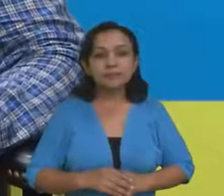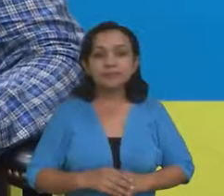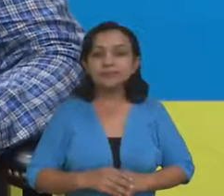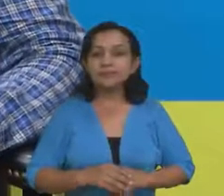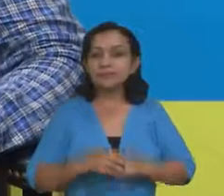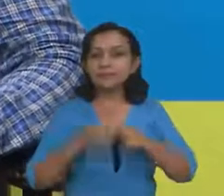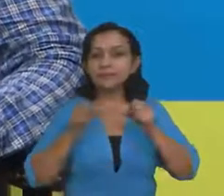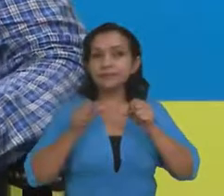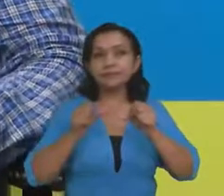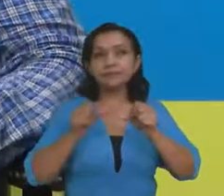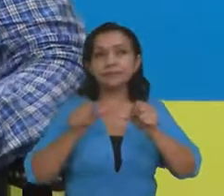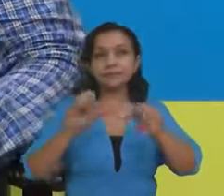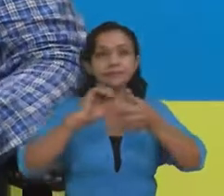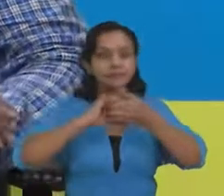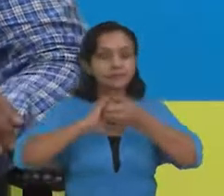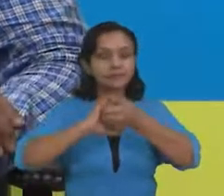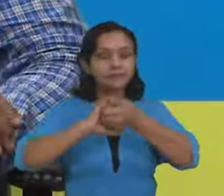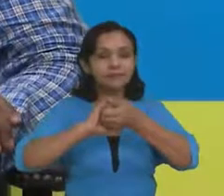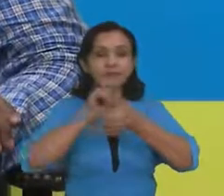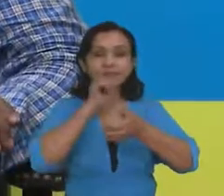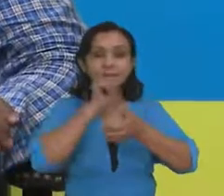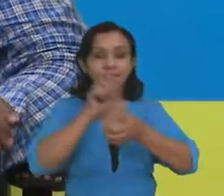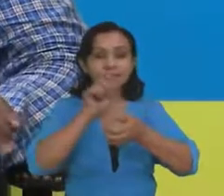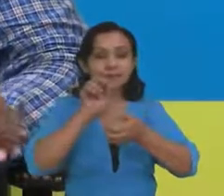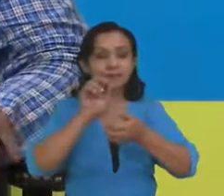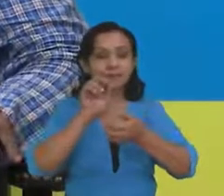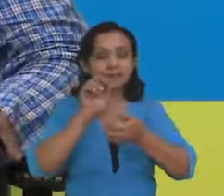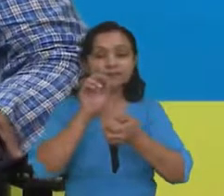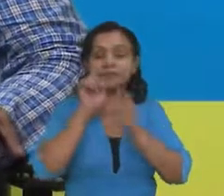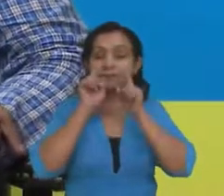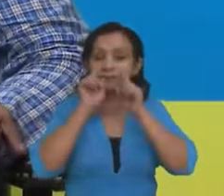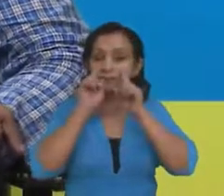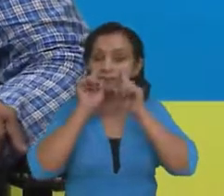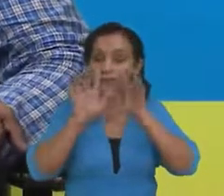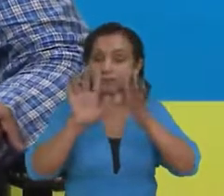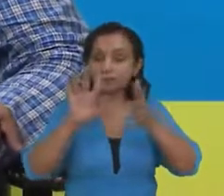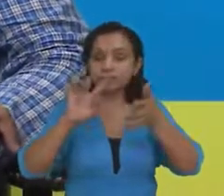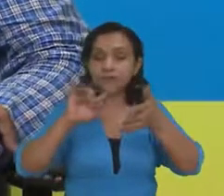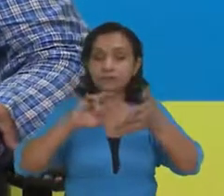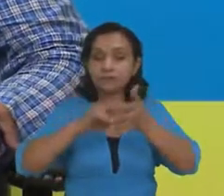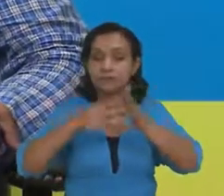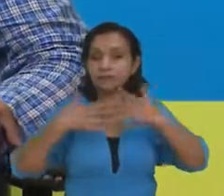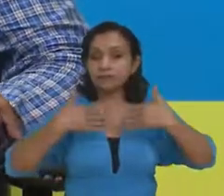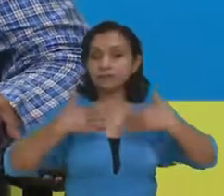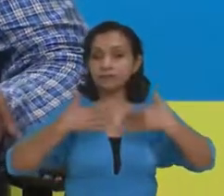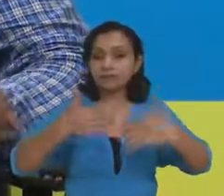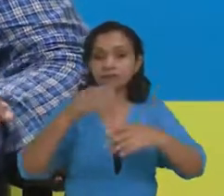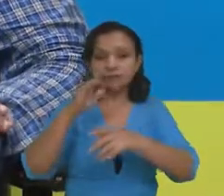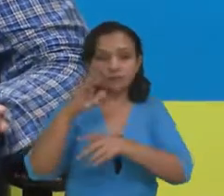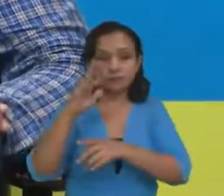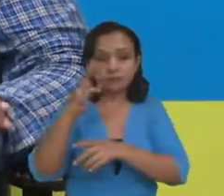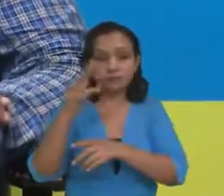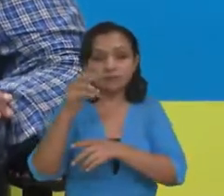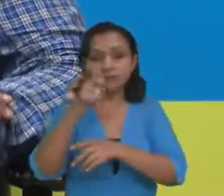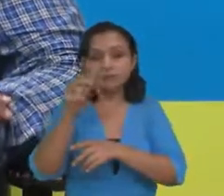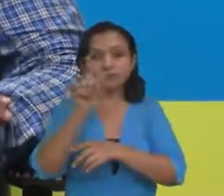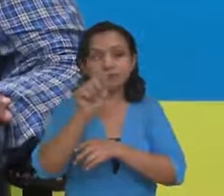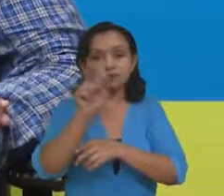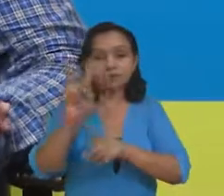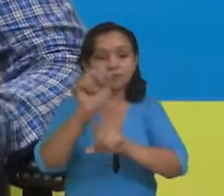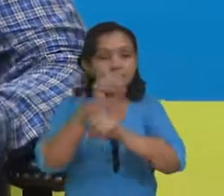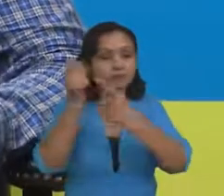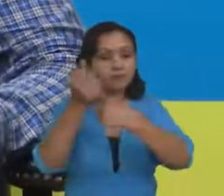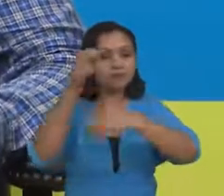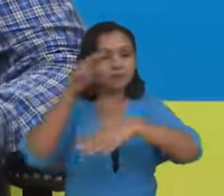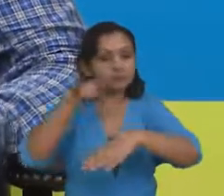Estamos de regreso, amigos televidentes, en su gustado programa Prevenir es Salud, a través de la frecuencia del canal 98, el canal de la Asamblea